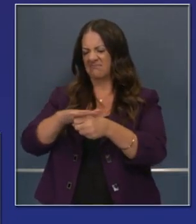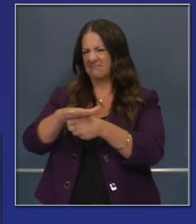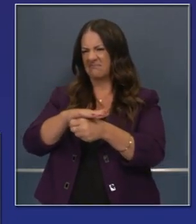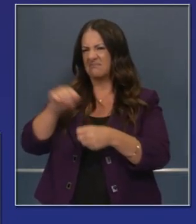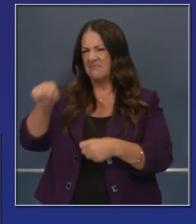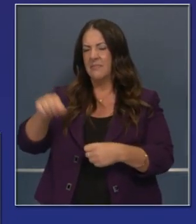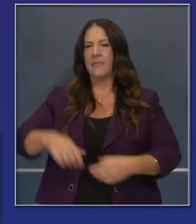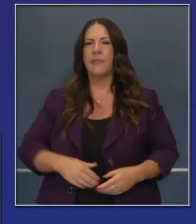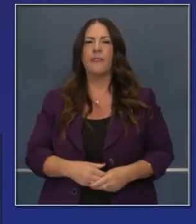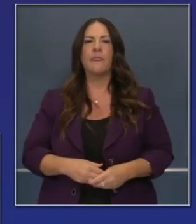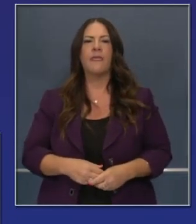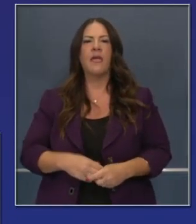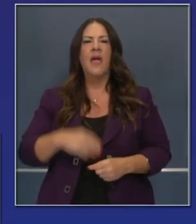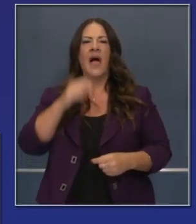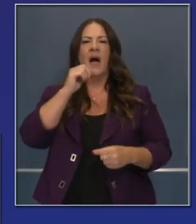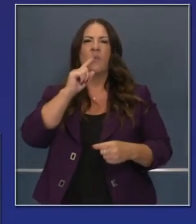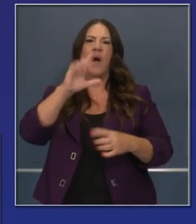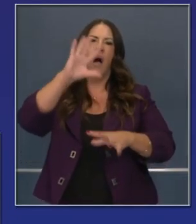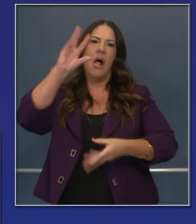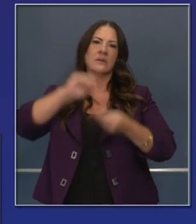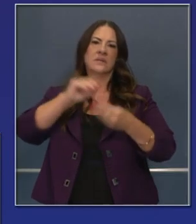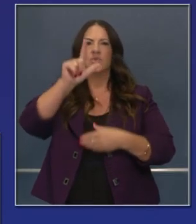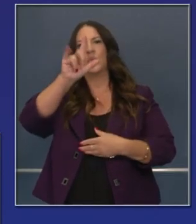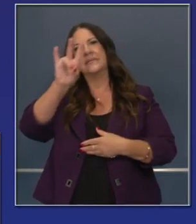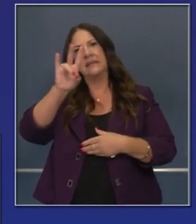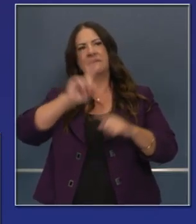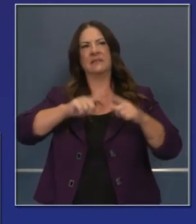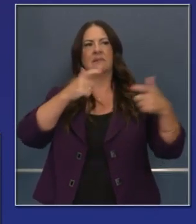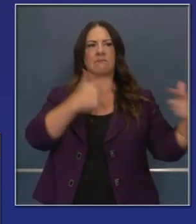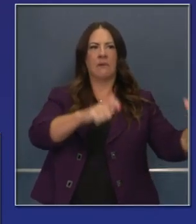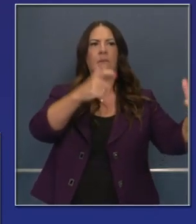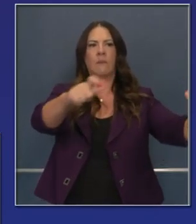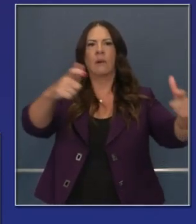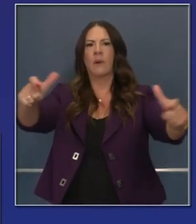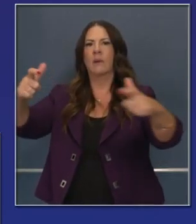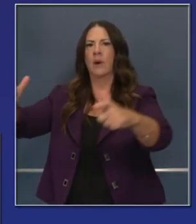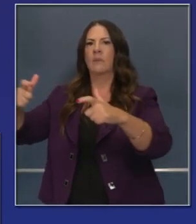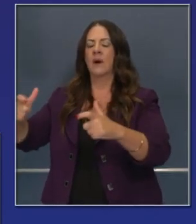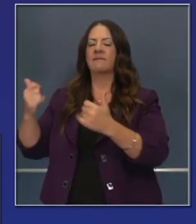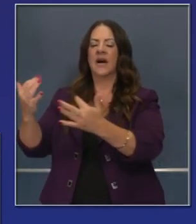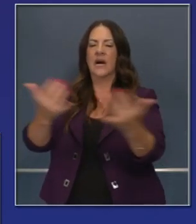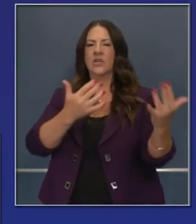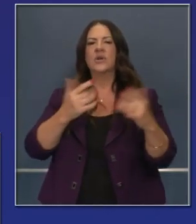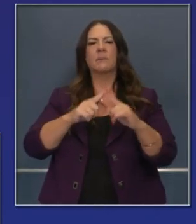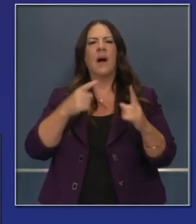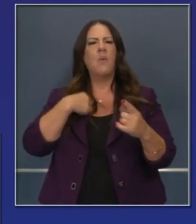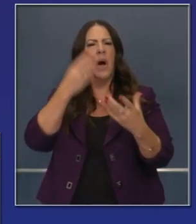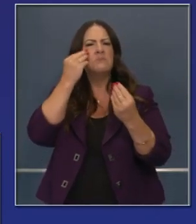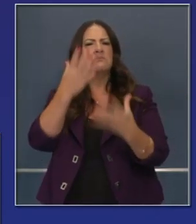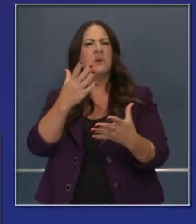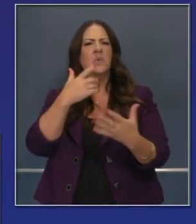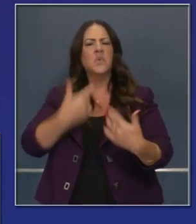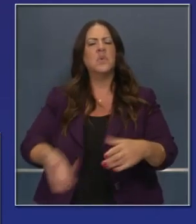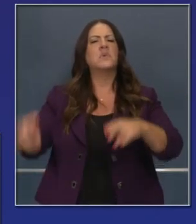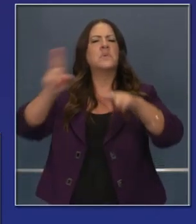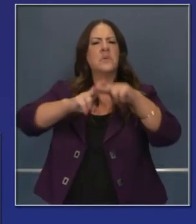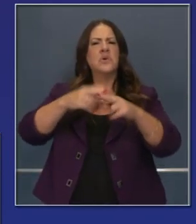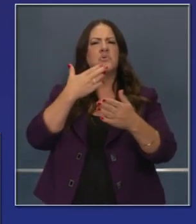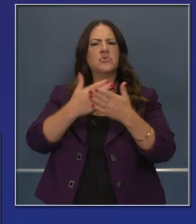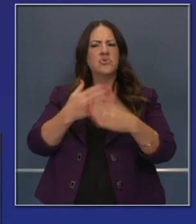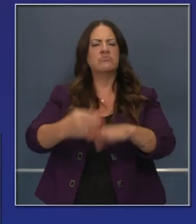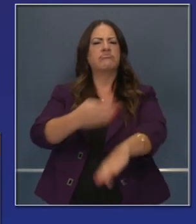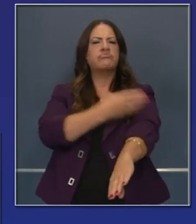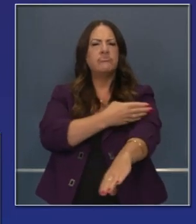Madera. Y finalmente, para actualizarlos, no voy a repasar los 27 incendios, complejos de incendios, pero sí quiero actualizarlos sobre